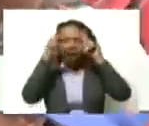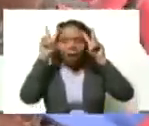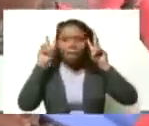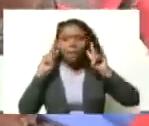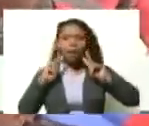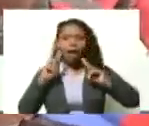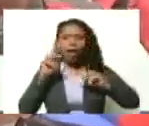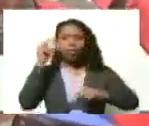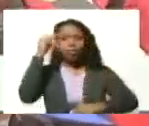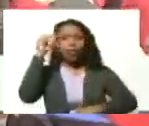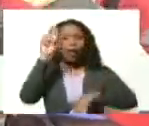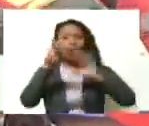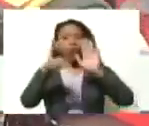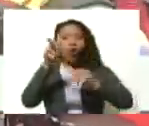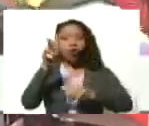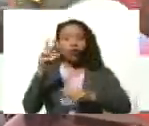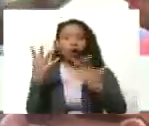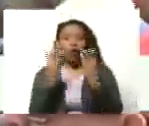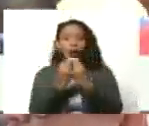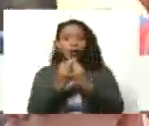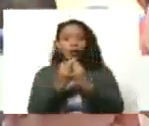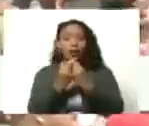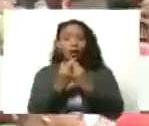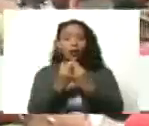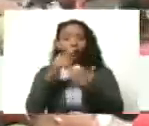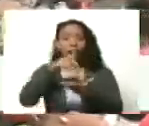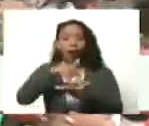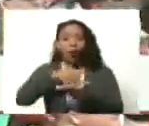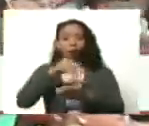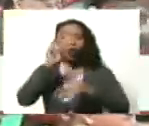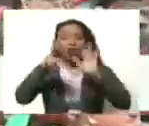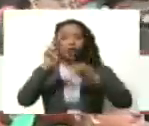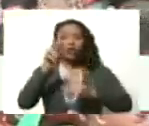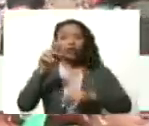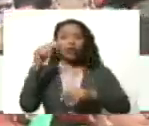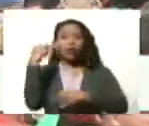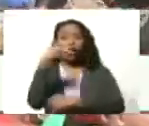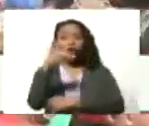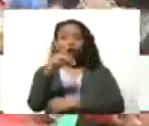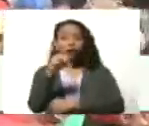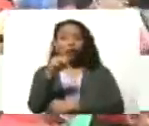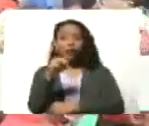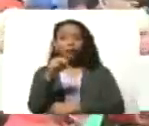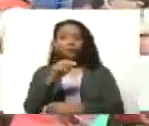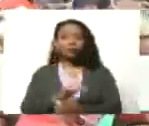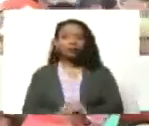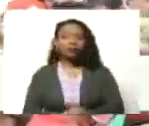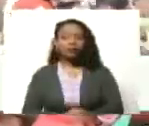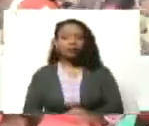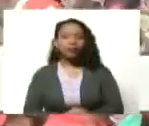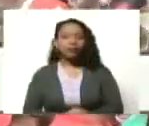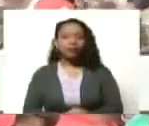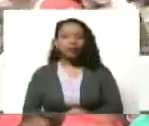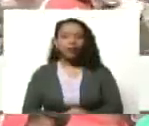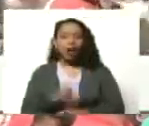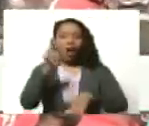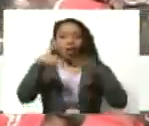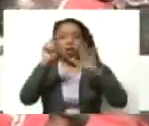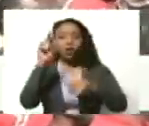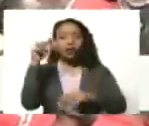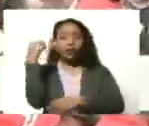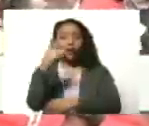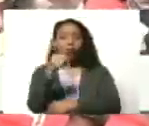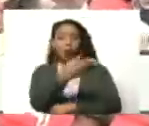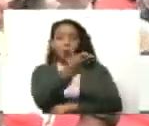día 12, compañeros de Carabobo, 12 de noviembre, Robexa, 12 de noviembre,